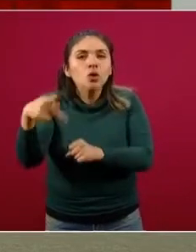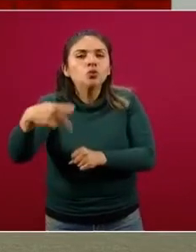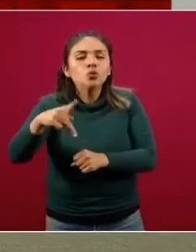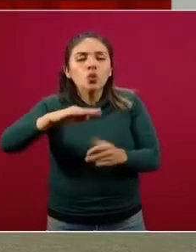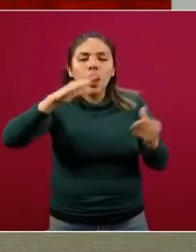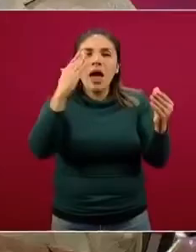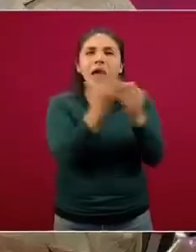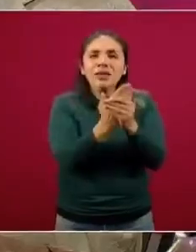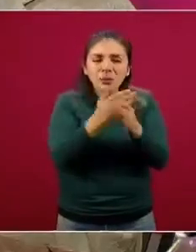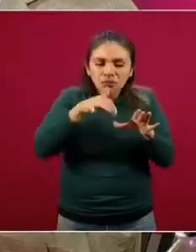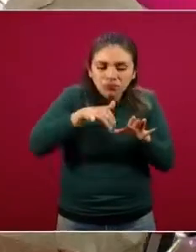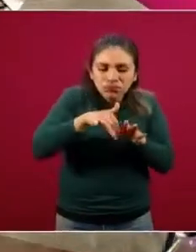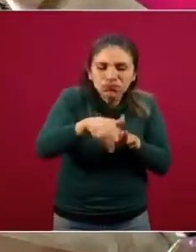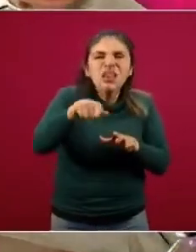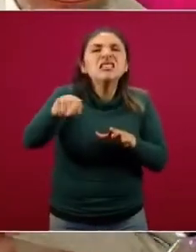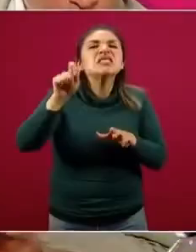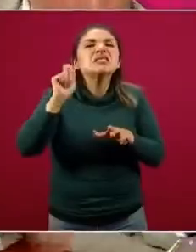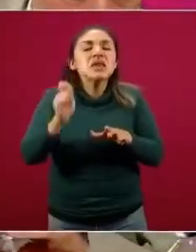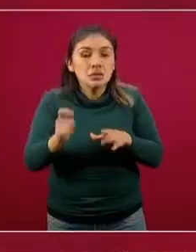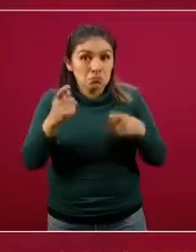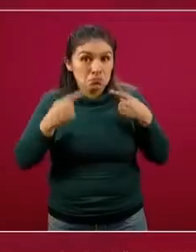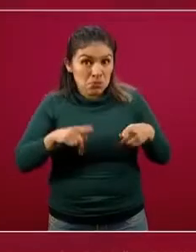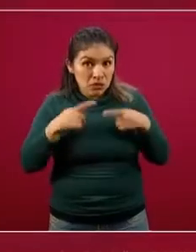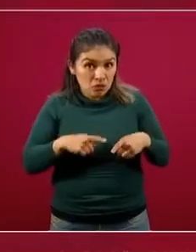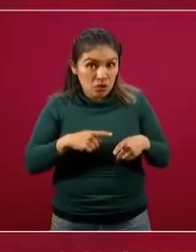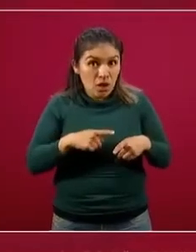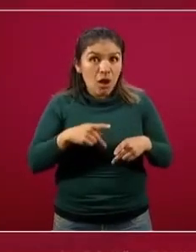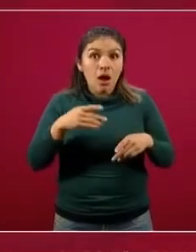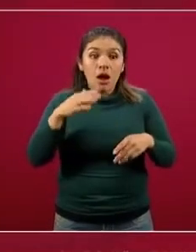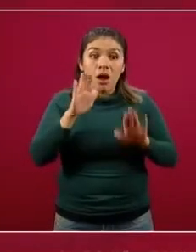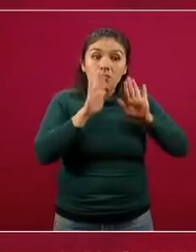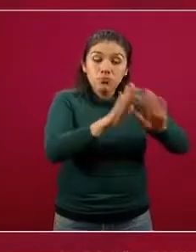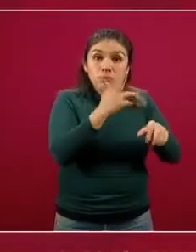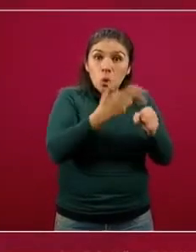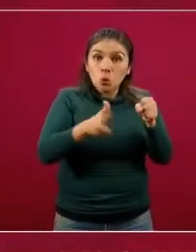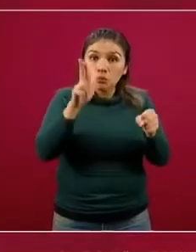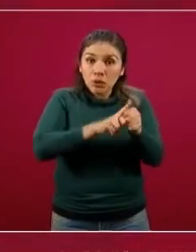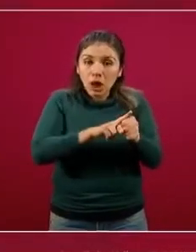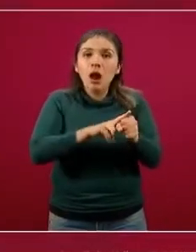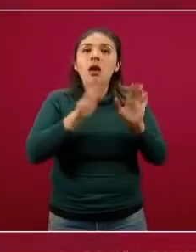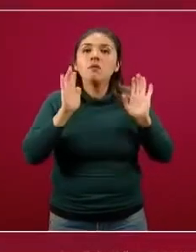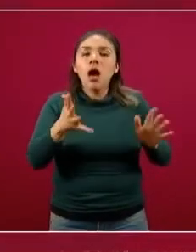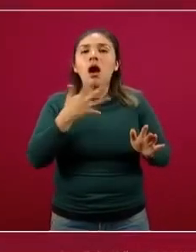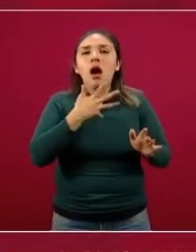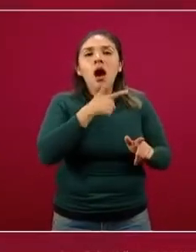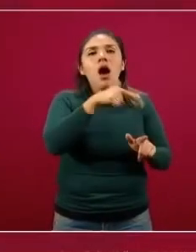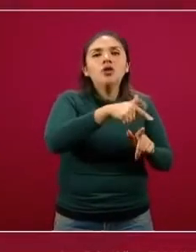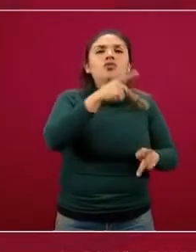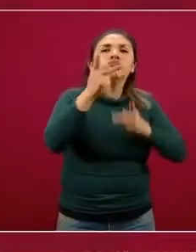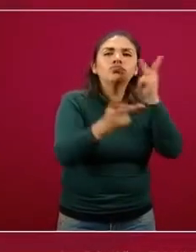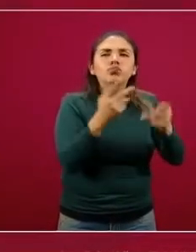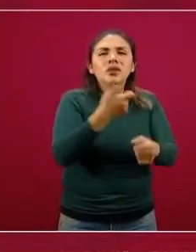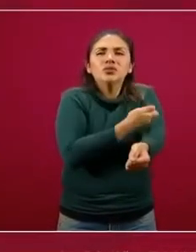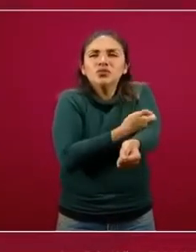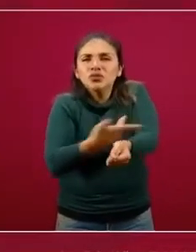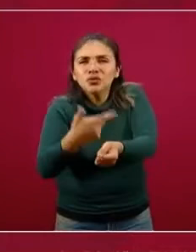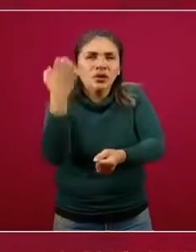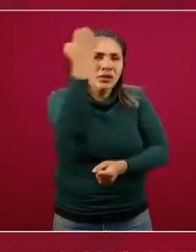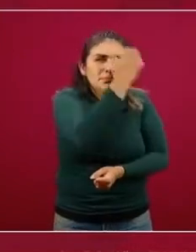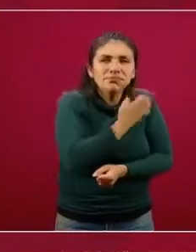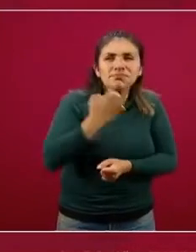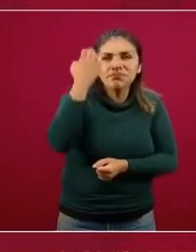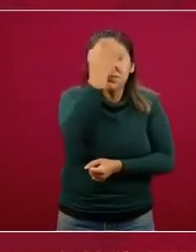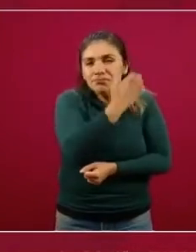expediente clínico, porque bueno, estas personas durante su proceso de hospitalización son sometidas a otro tipo de pruebas de laboratorio, en